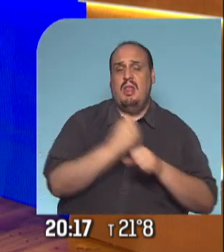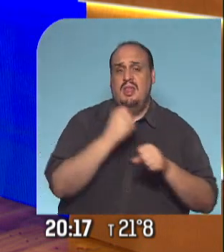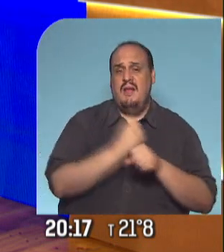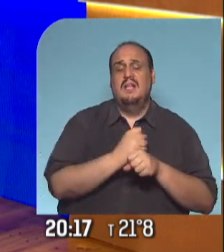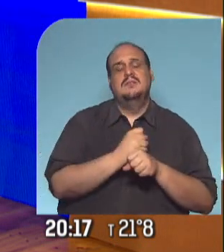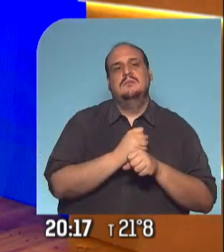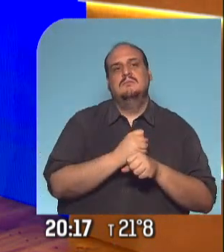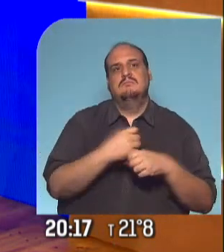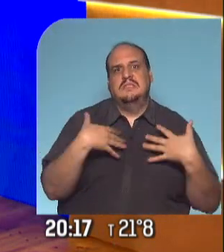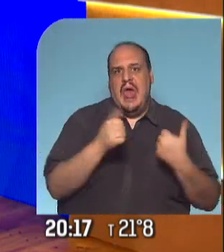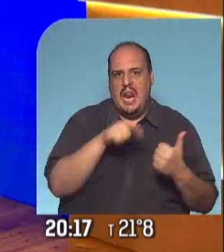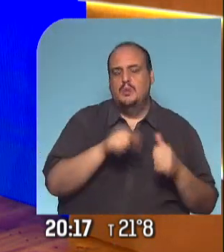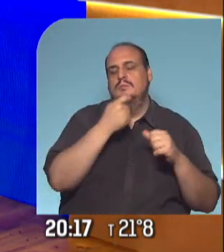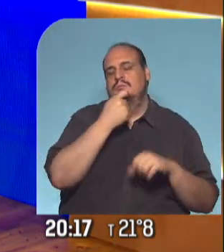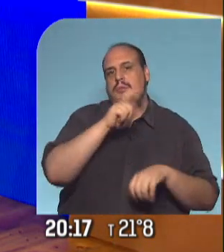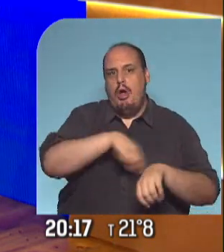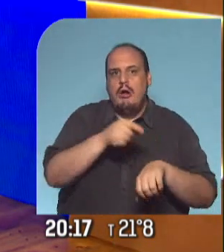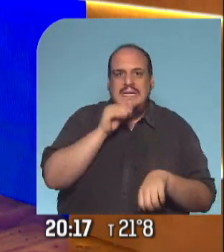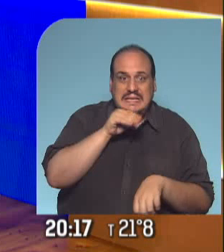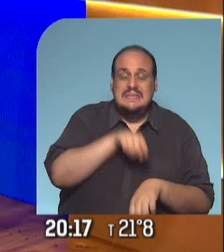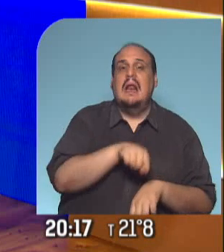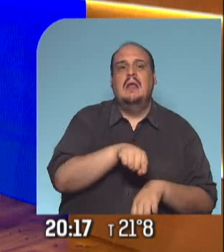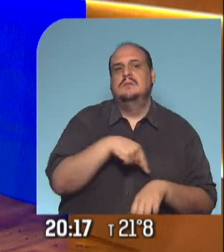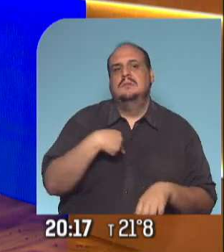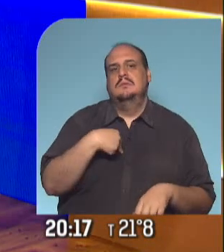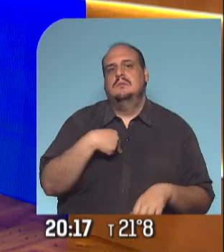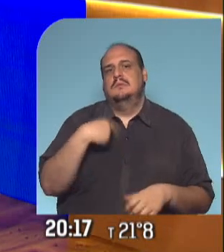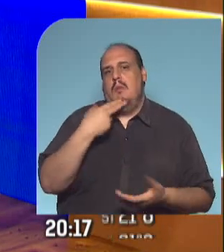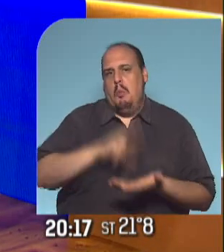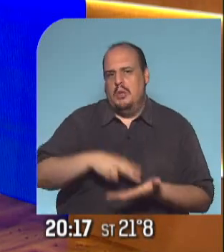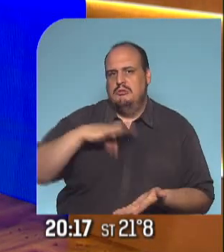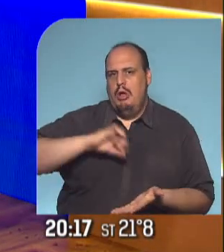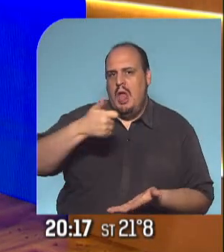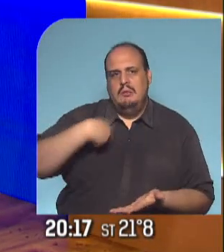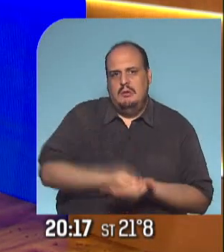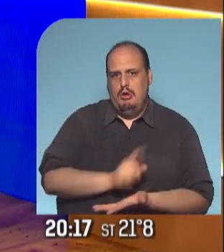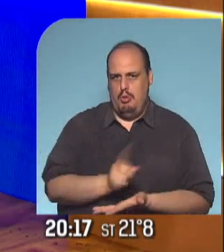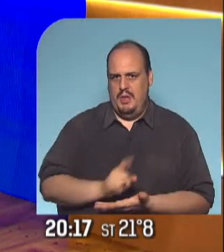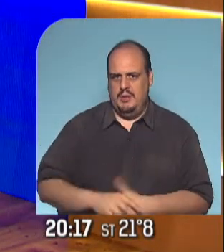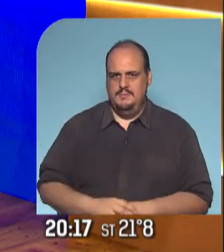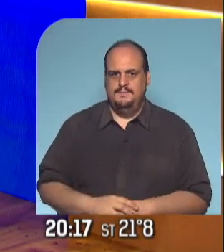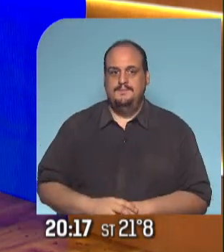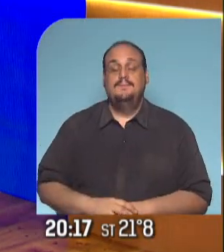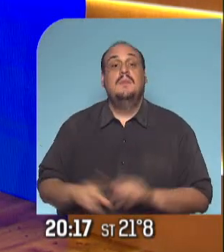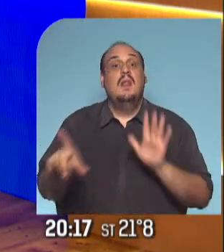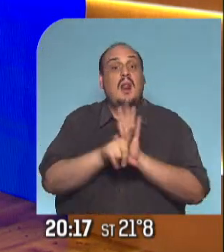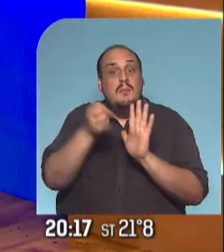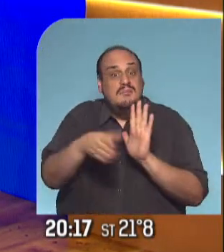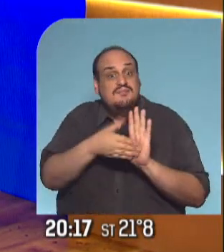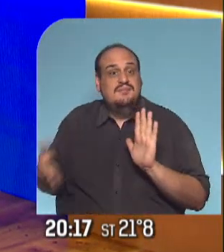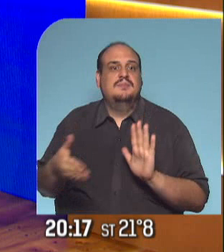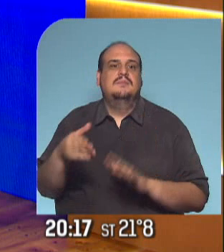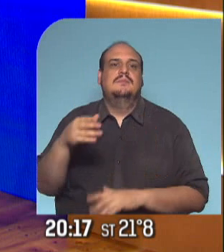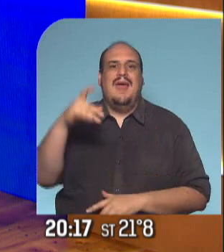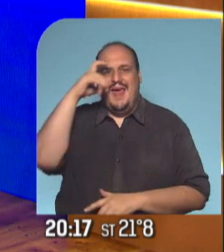horas extras durante esta pandemia del COVID-19, tampoco van a pagar ganancias. entrará en vigencia a partir del 1 del 2021,